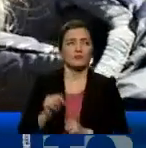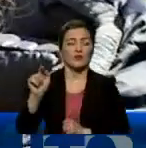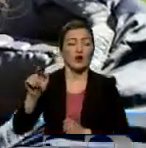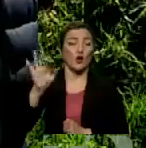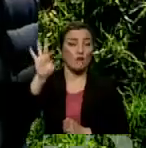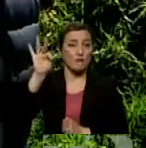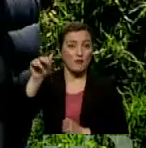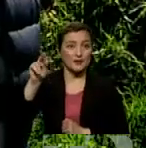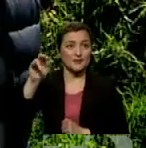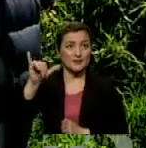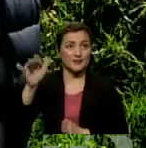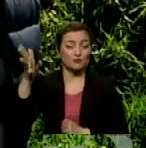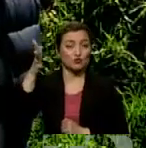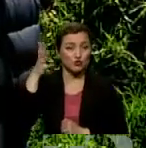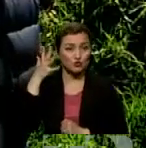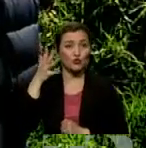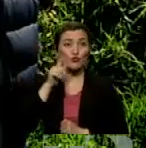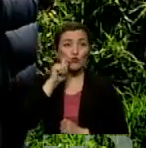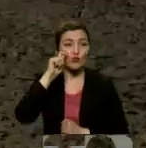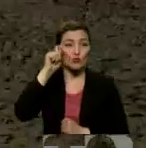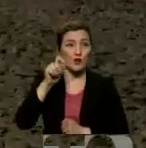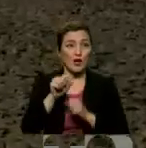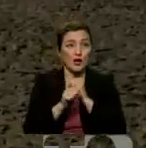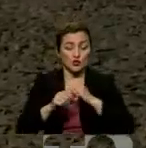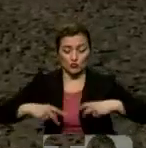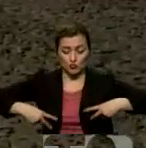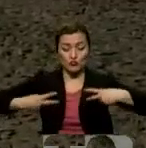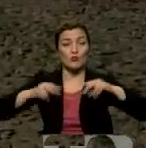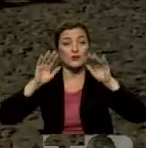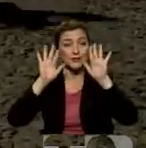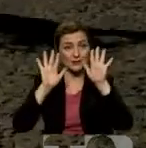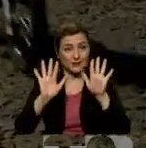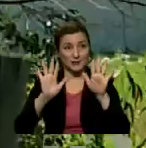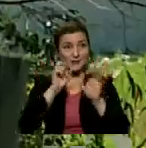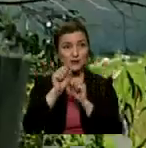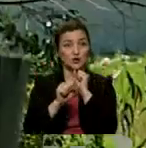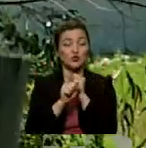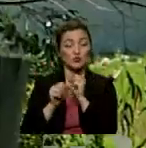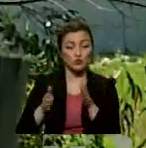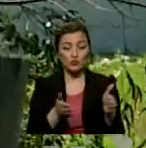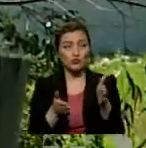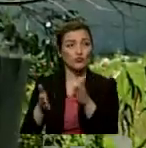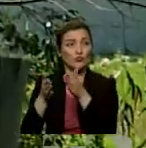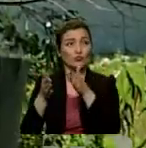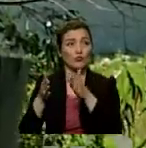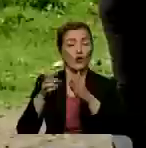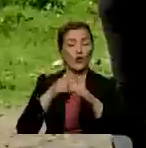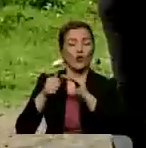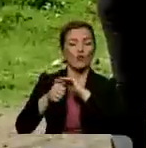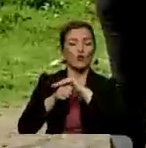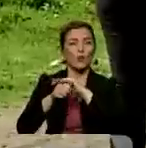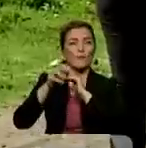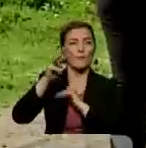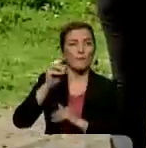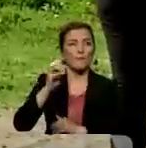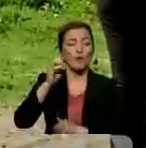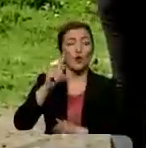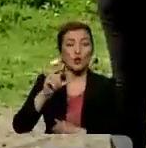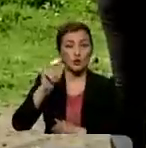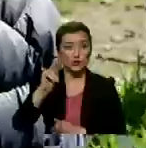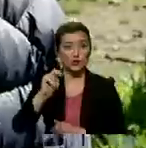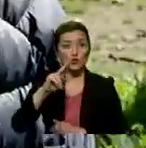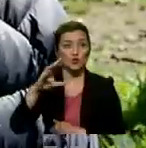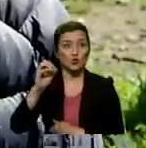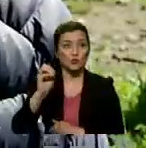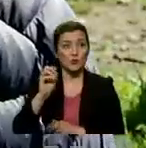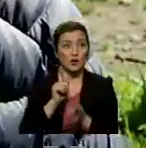de las manifestantes. Desde hace 10 años vive en ese lugar ubicado en el camino al refugio ecológico Molinuco. Se cambió de casa por